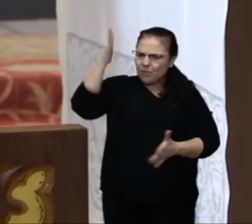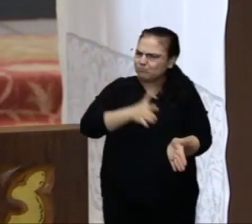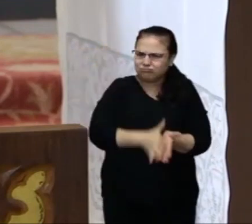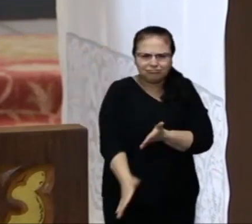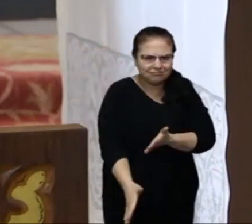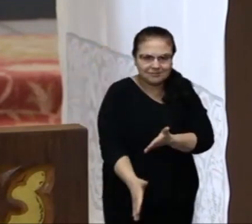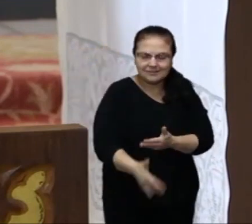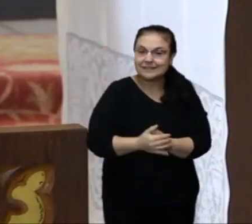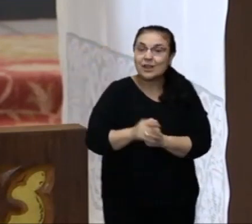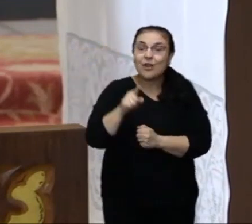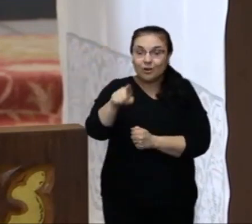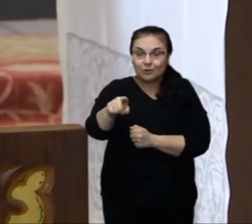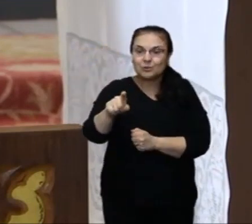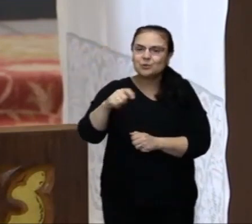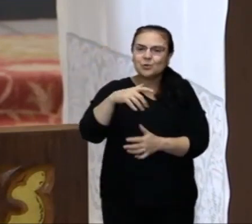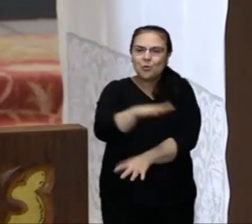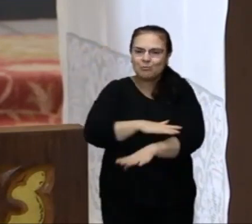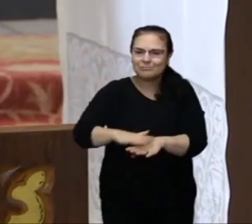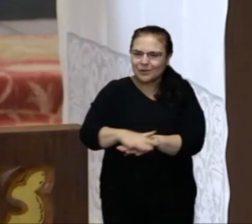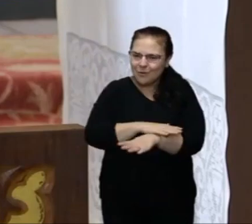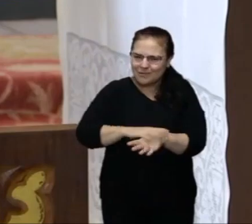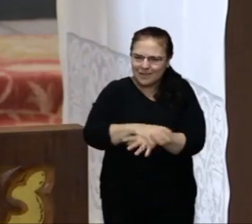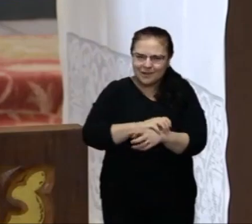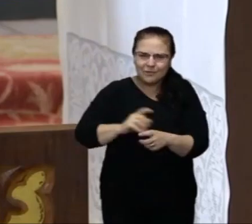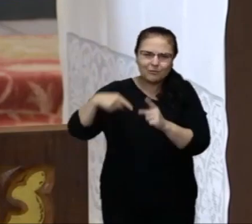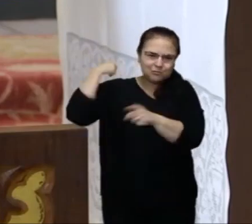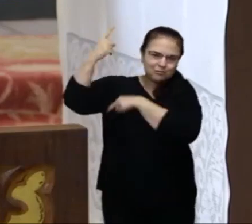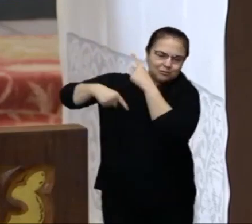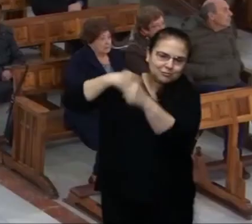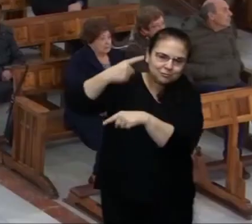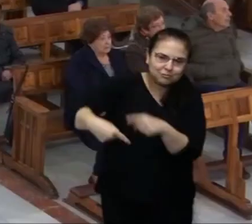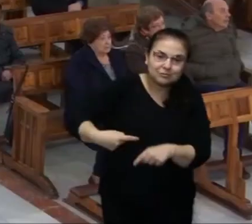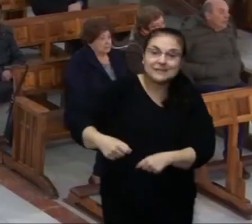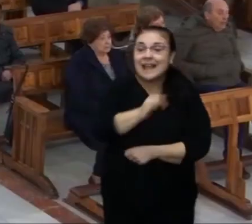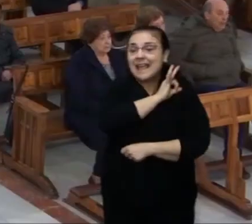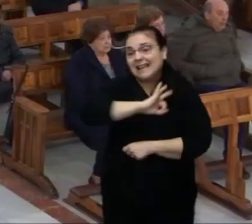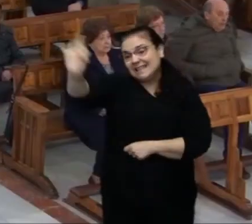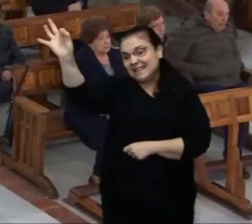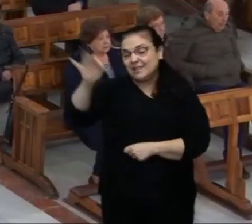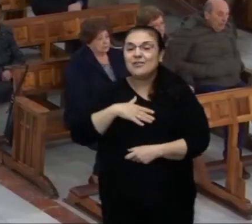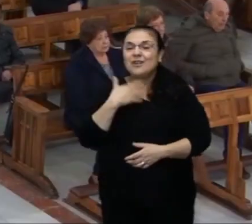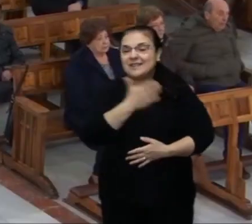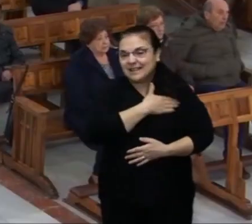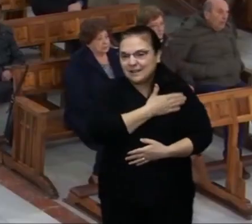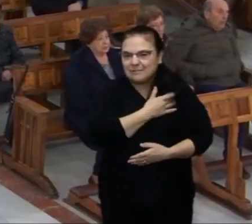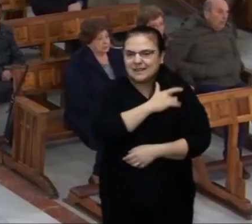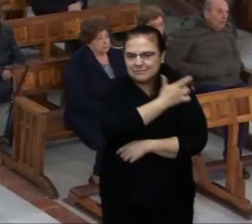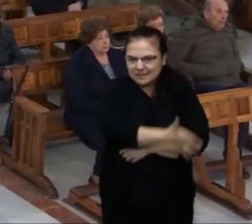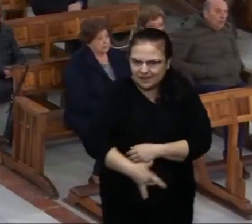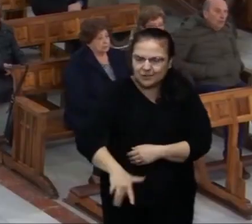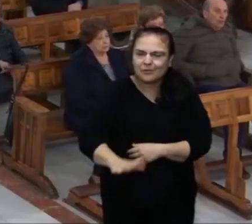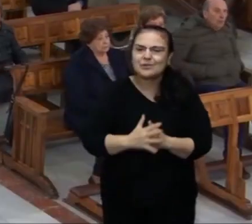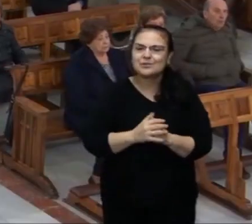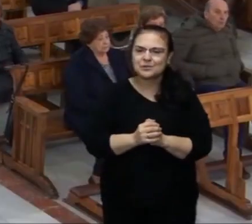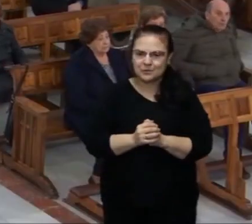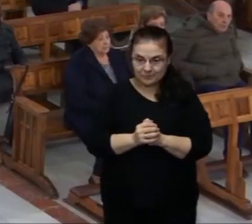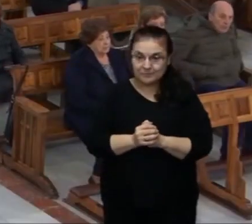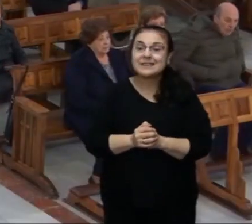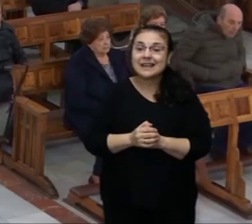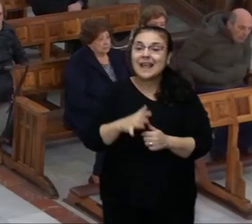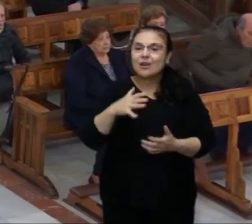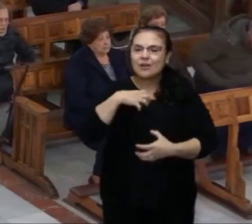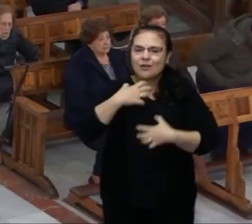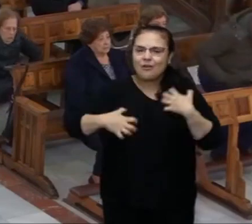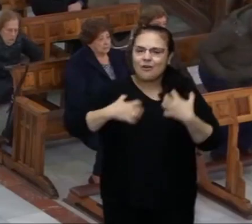perpetuo. Tu gobierno va de edad en edad. El Señor es clemente y misericordioso, lento